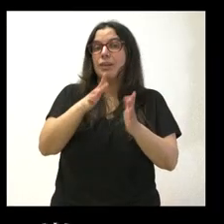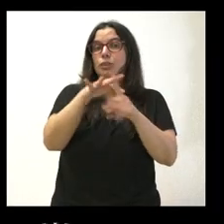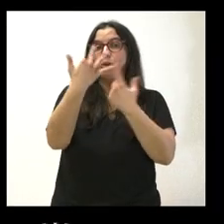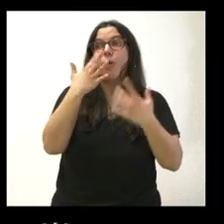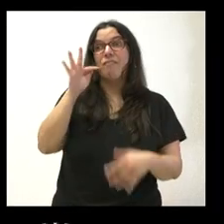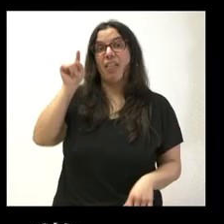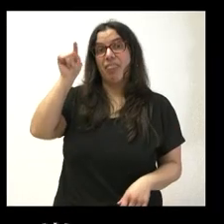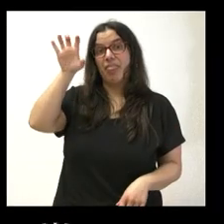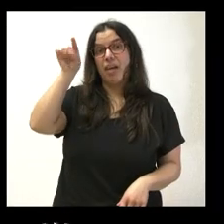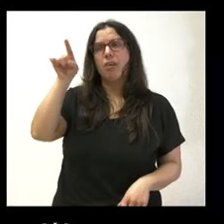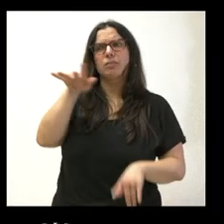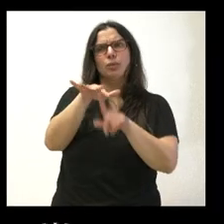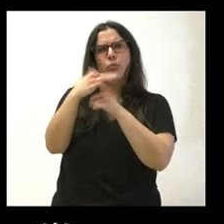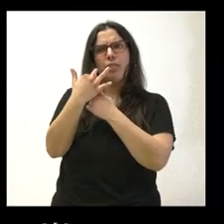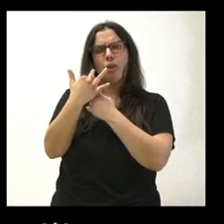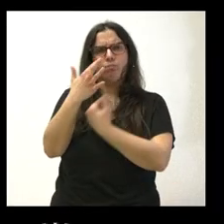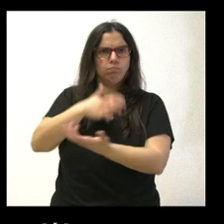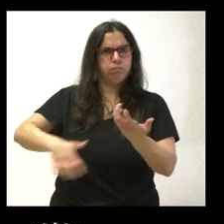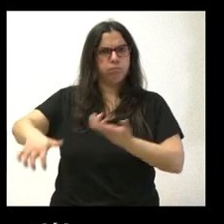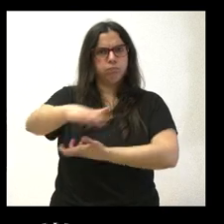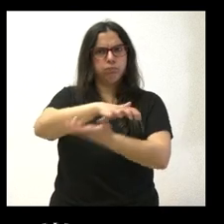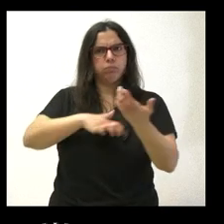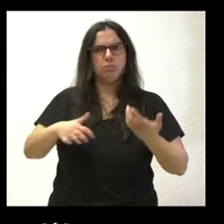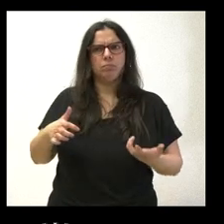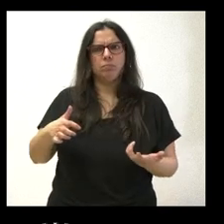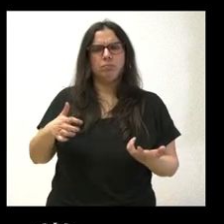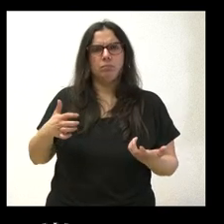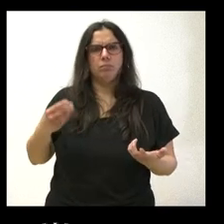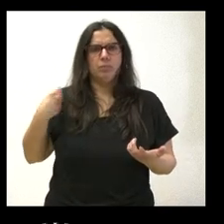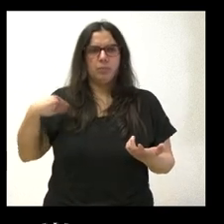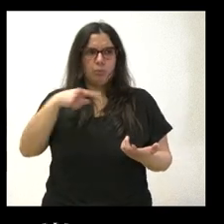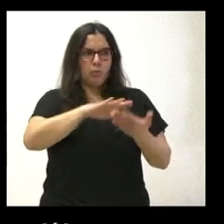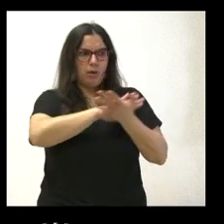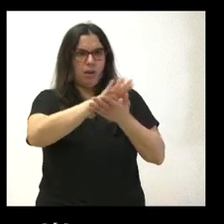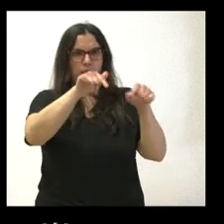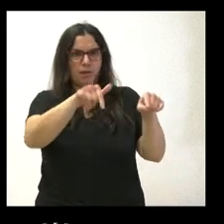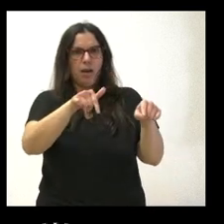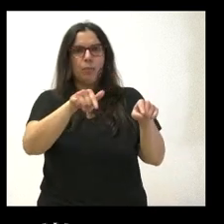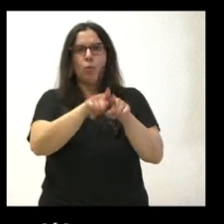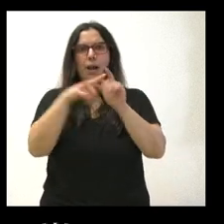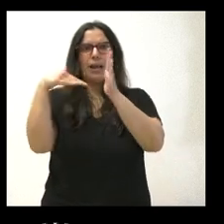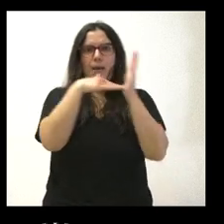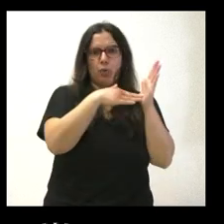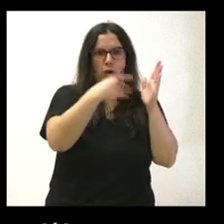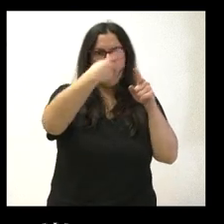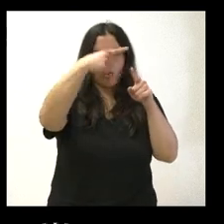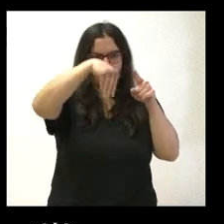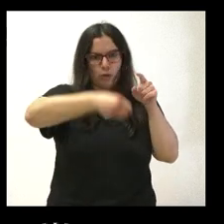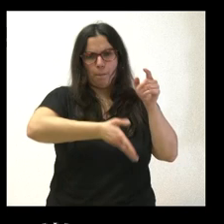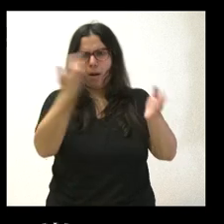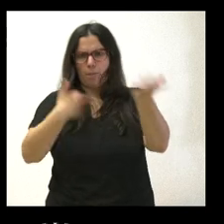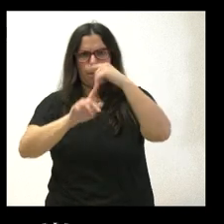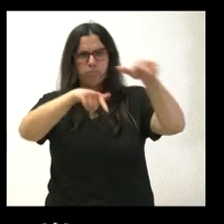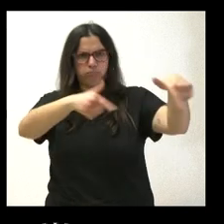viendo situaciones violentas que están repercutiendo también en esto que hablamos en el vuelco de camiones etcétera no sé